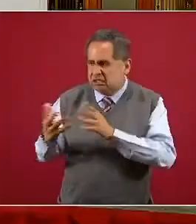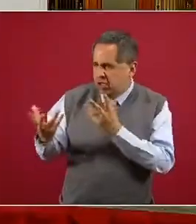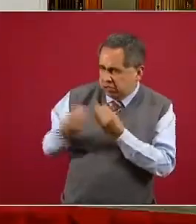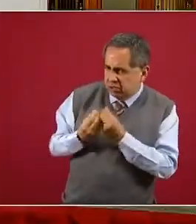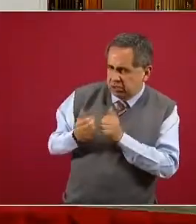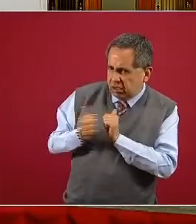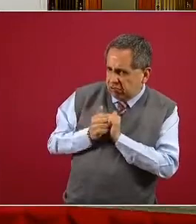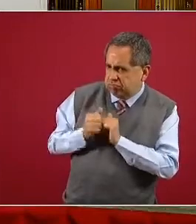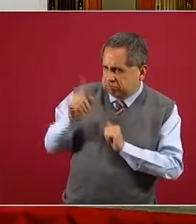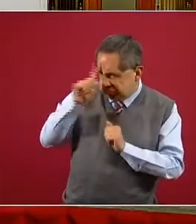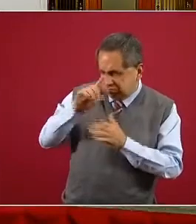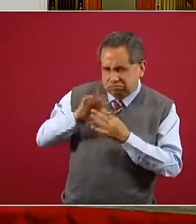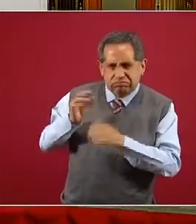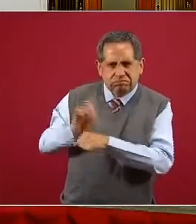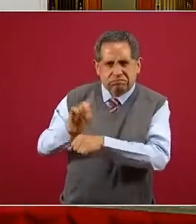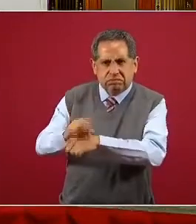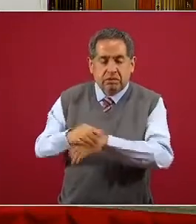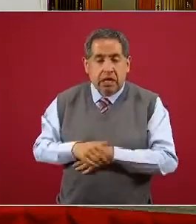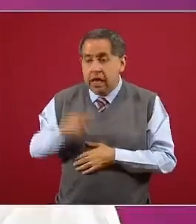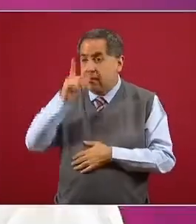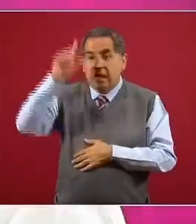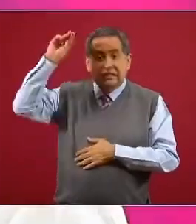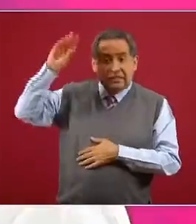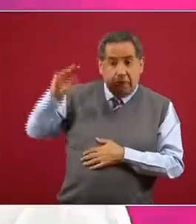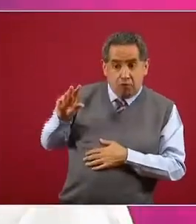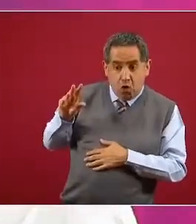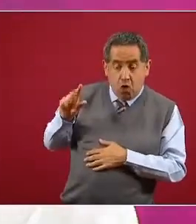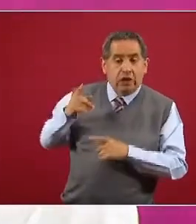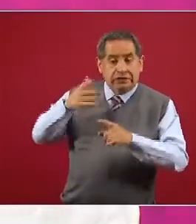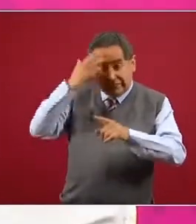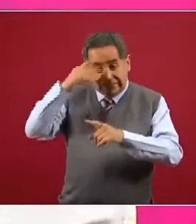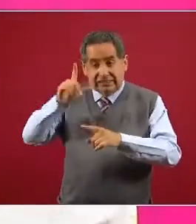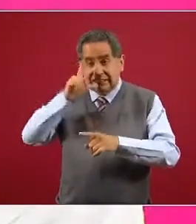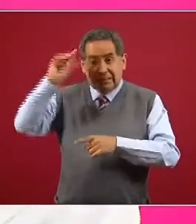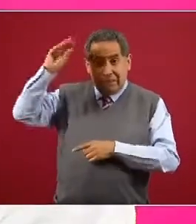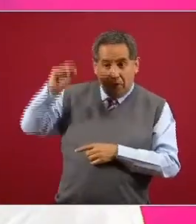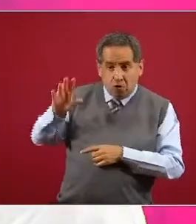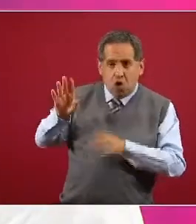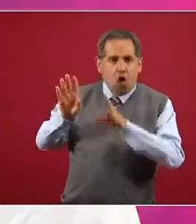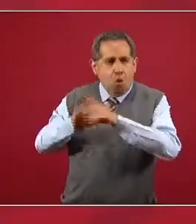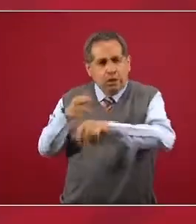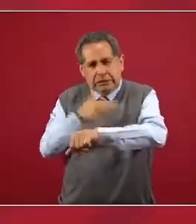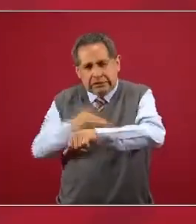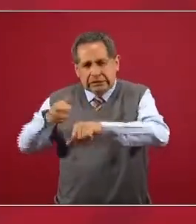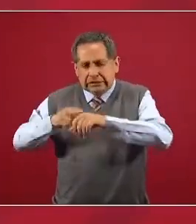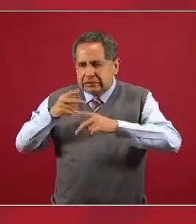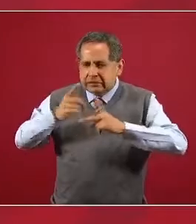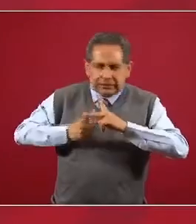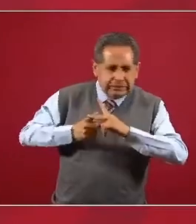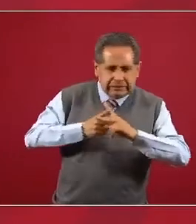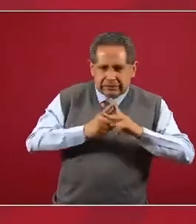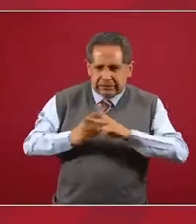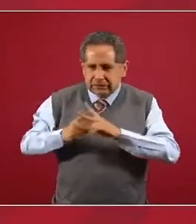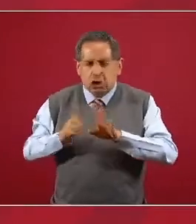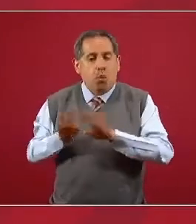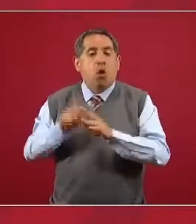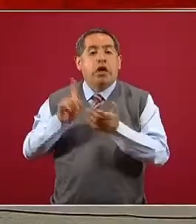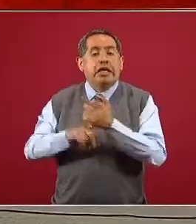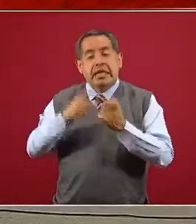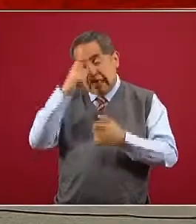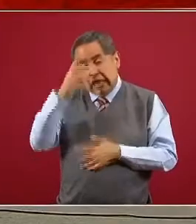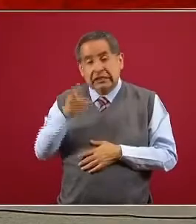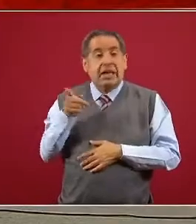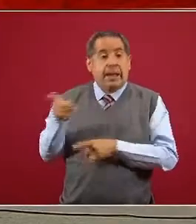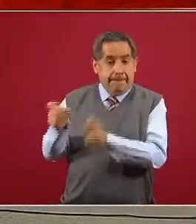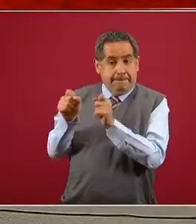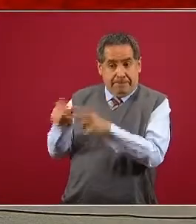acompañando todos los días. El semáforo, por cierto, precisamente la mecánica de evaluación del semáforo la hacen este